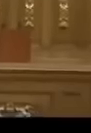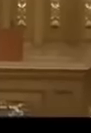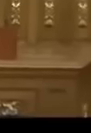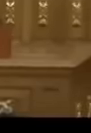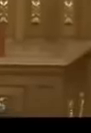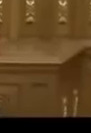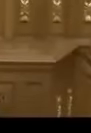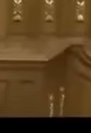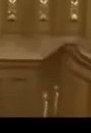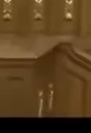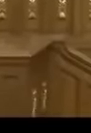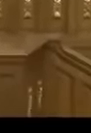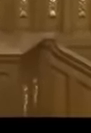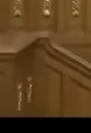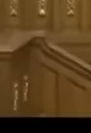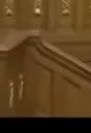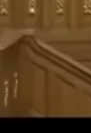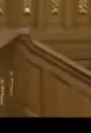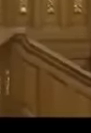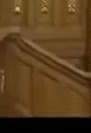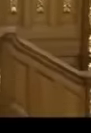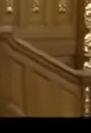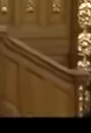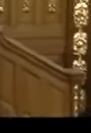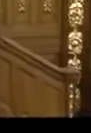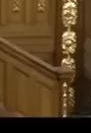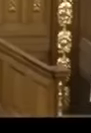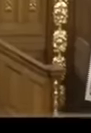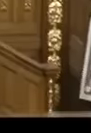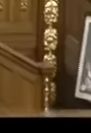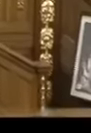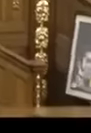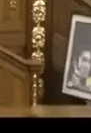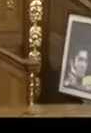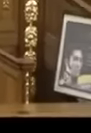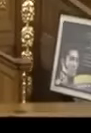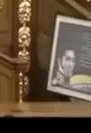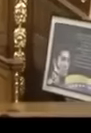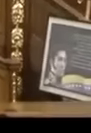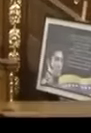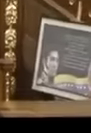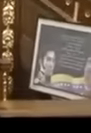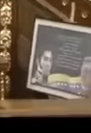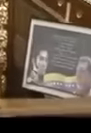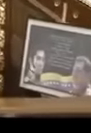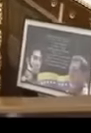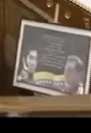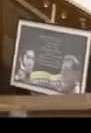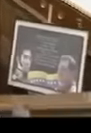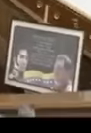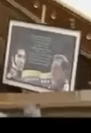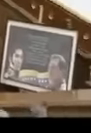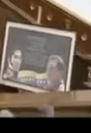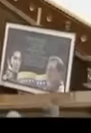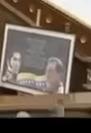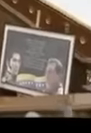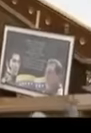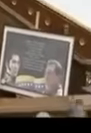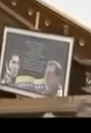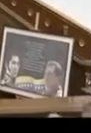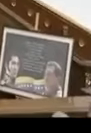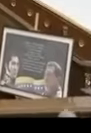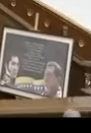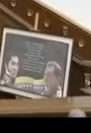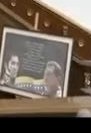sur, Entrasur, por parte del gobierno de los Estados Unidos de América, de conformidad con lo establecido en el artículo 111